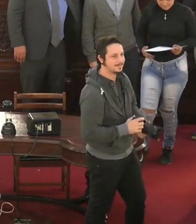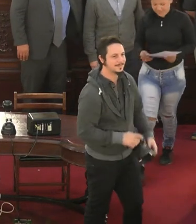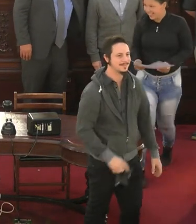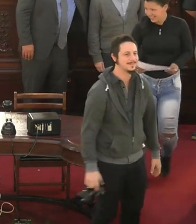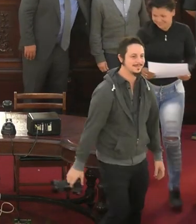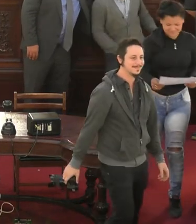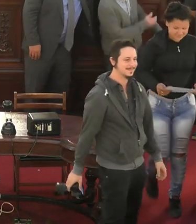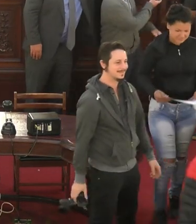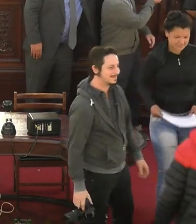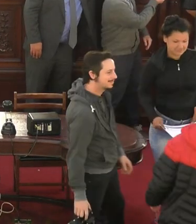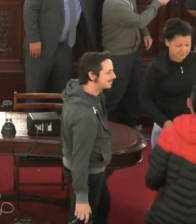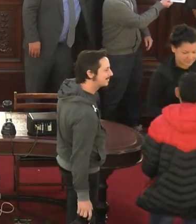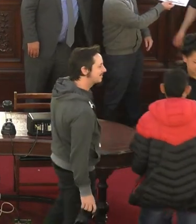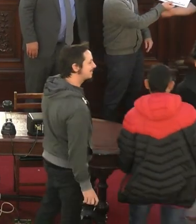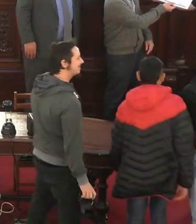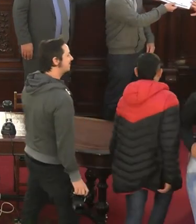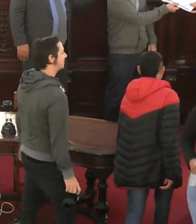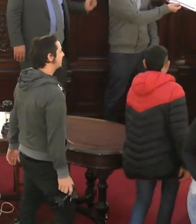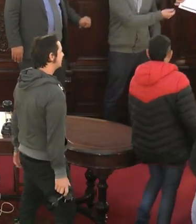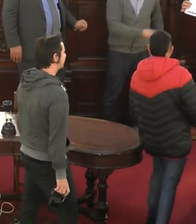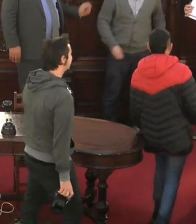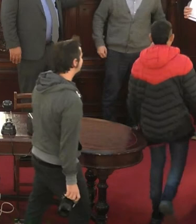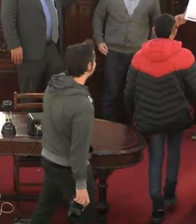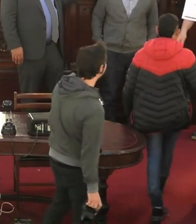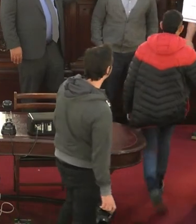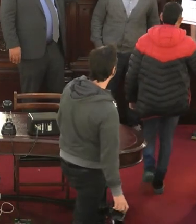Diputada Yamila Rodríguez.